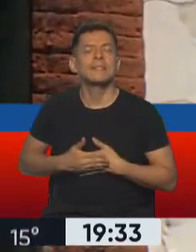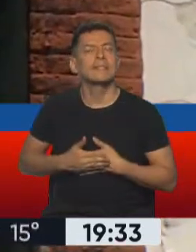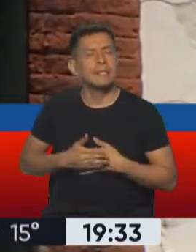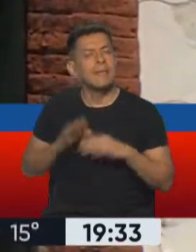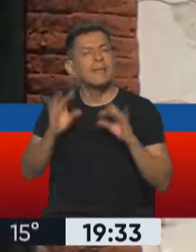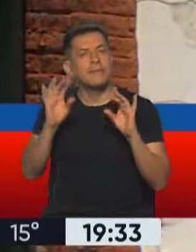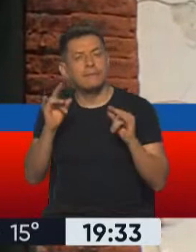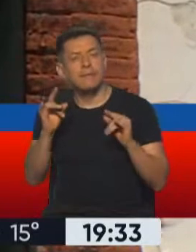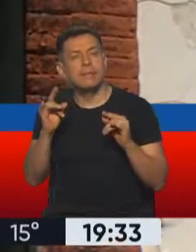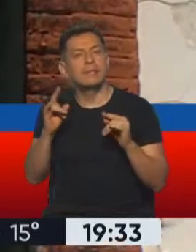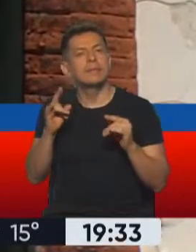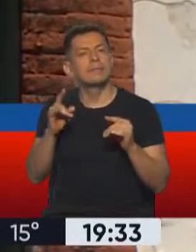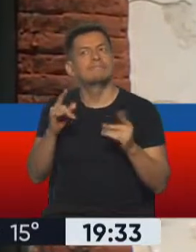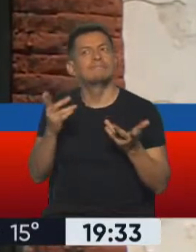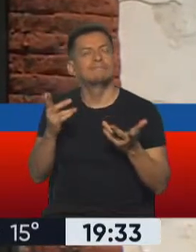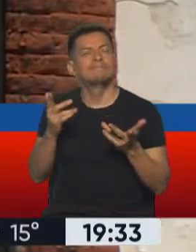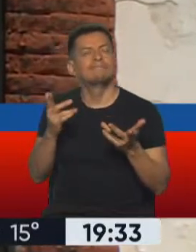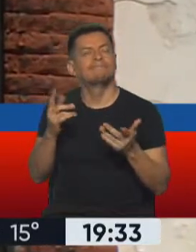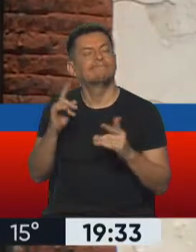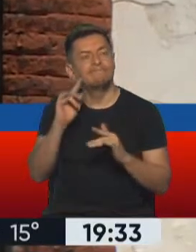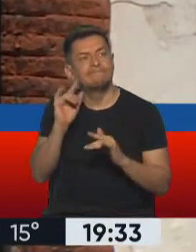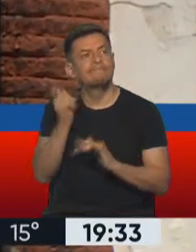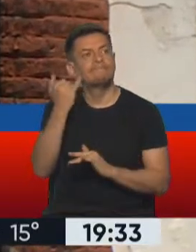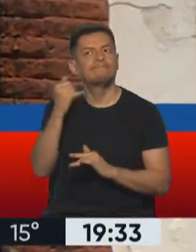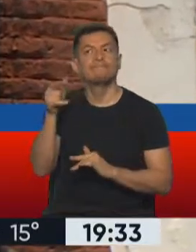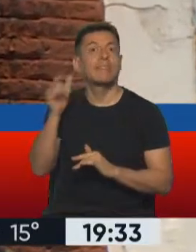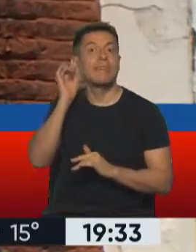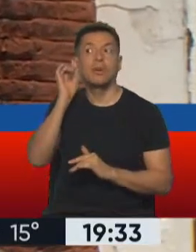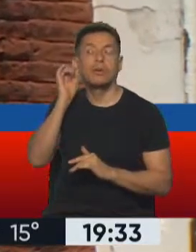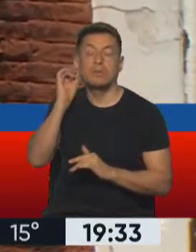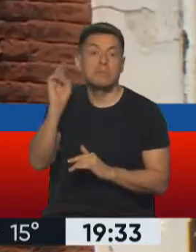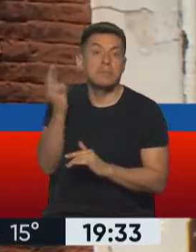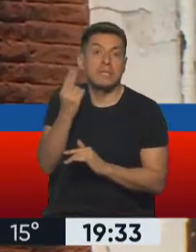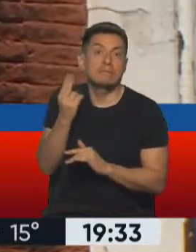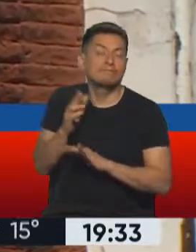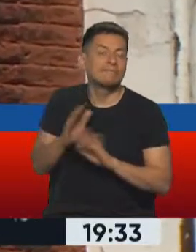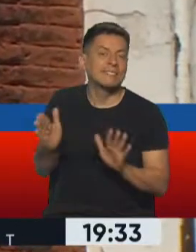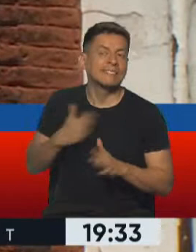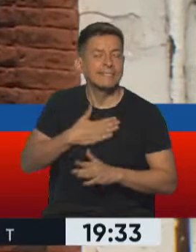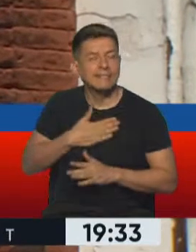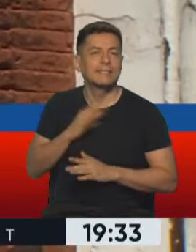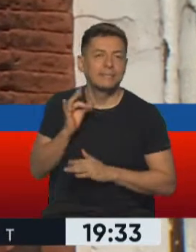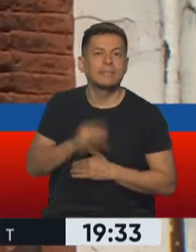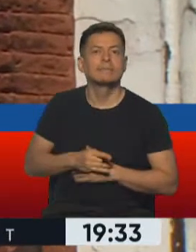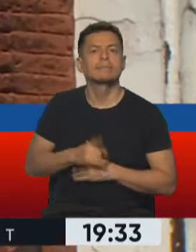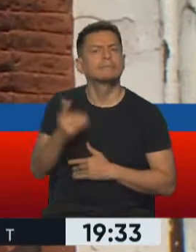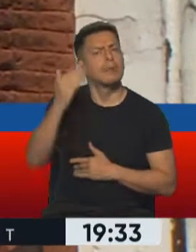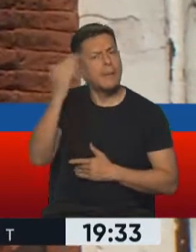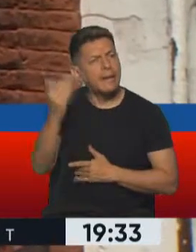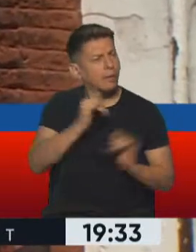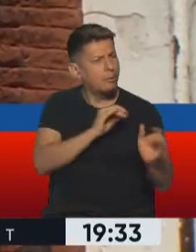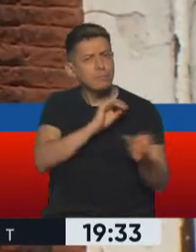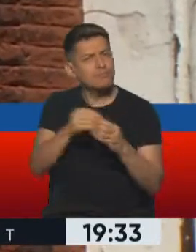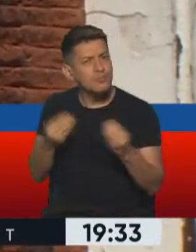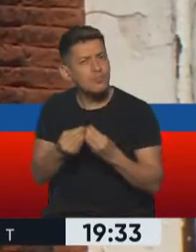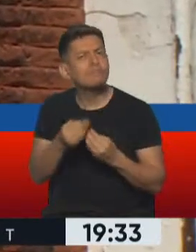reconocer que ya no está más físicamente entre nosotros. Eso es lo que más me cuesta. ¿Cómo ves estos homenajes, sobre todo con tanta gente joven? Es la